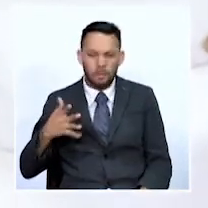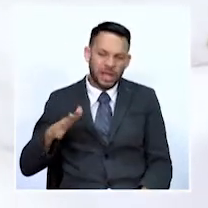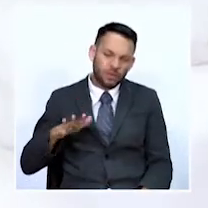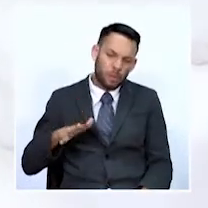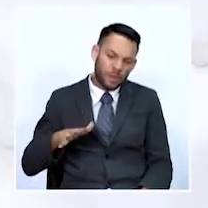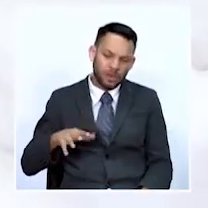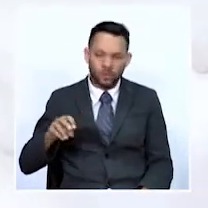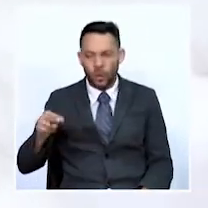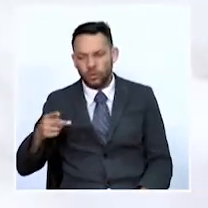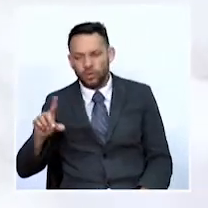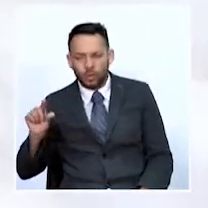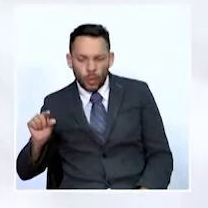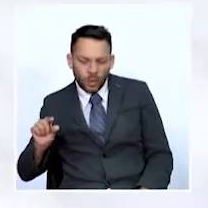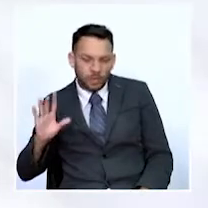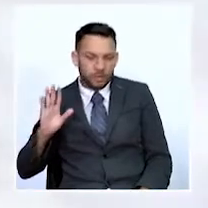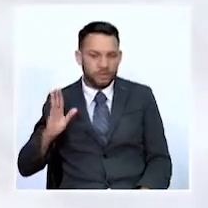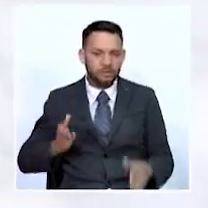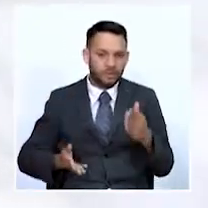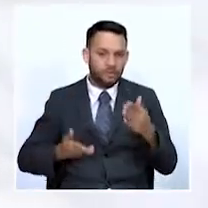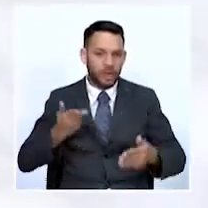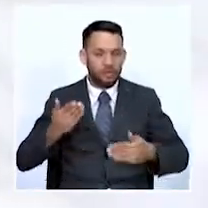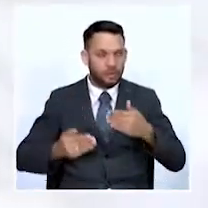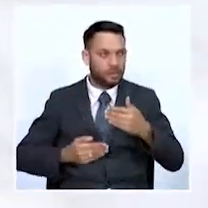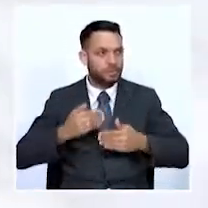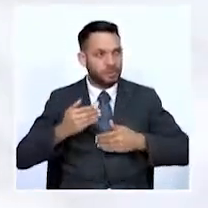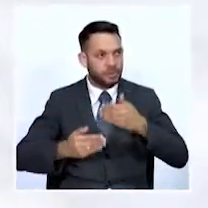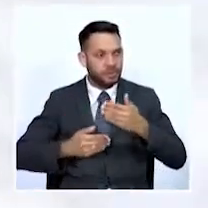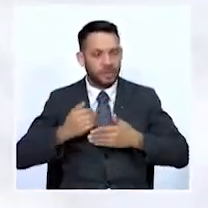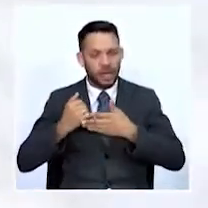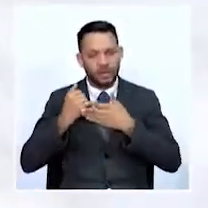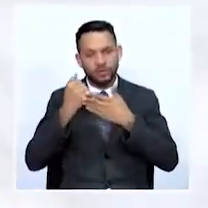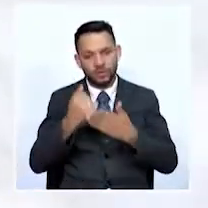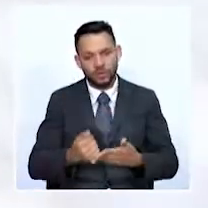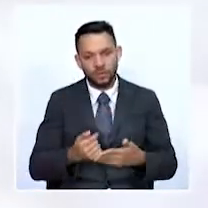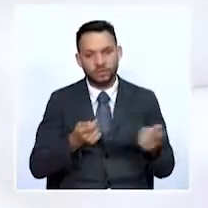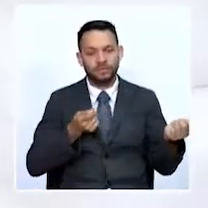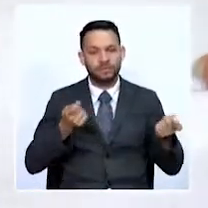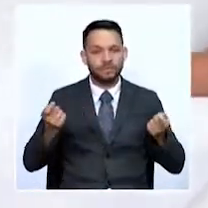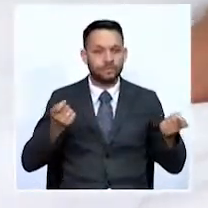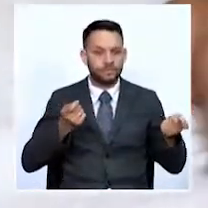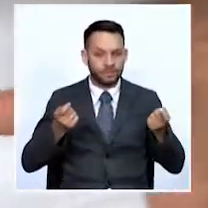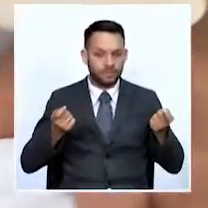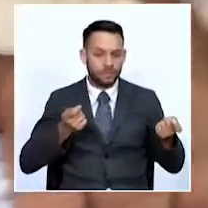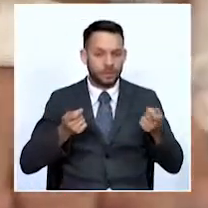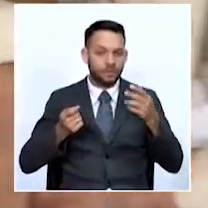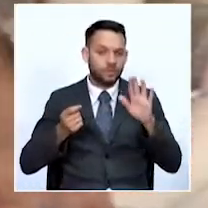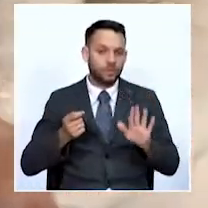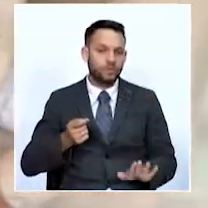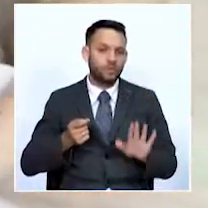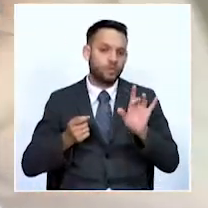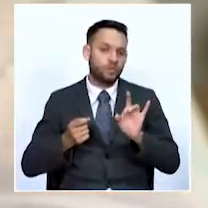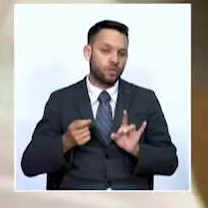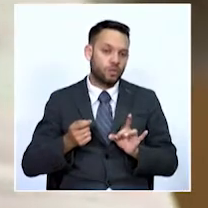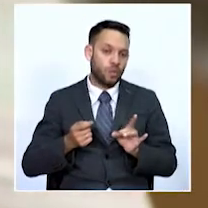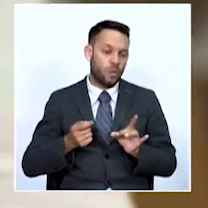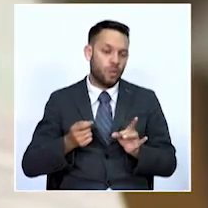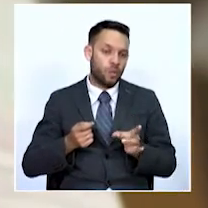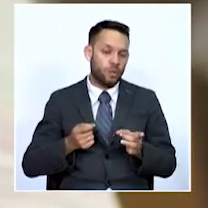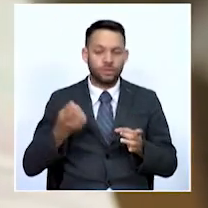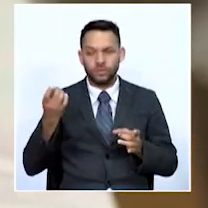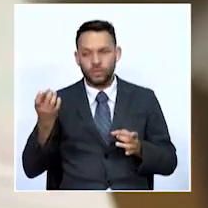Y esto nos va a ayudar a nosotros a manejar la parte de dolor. Lo